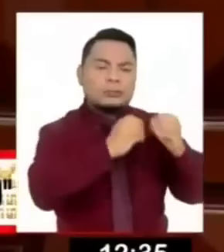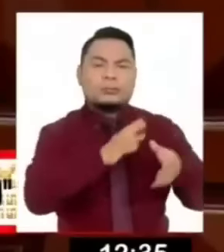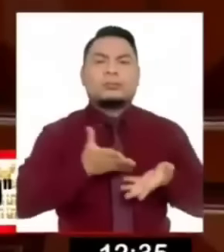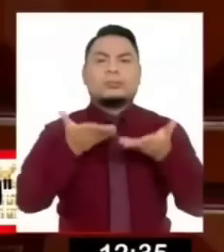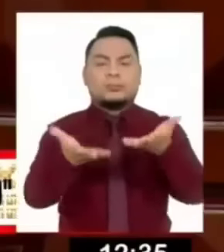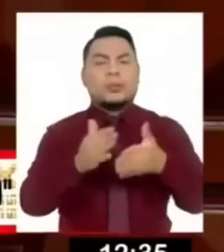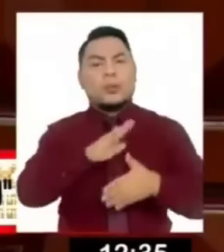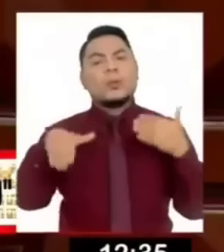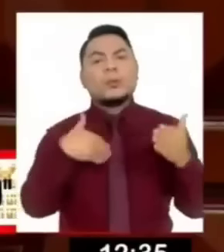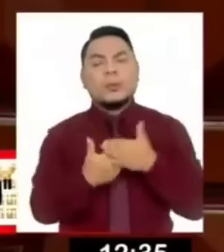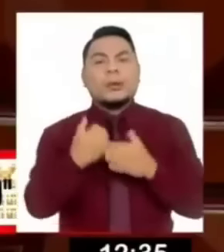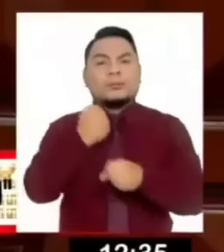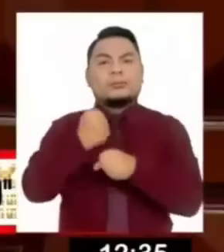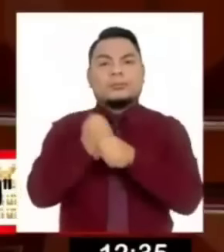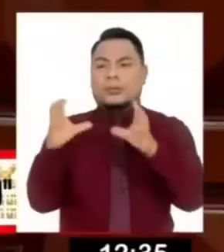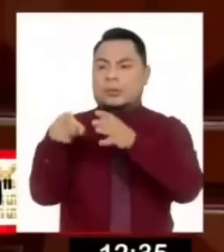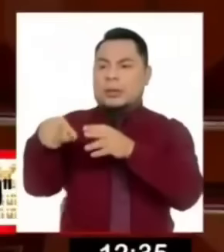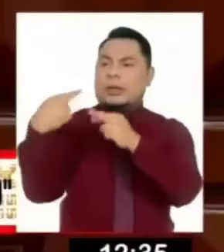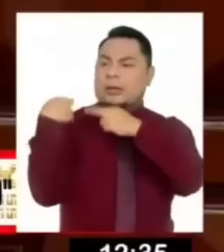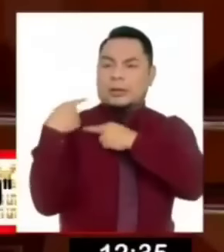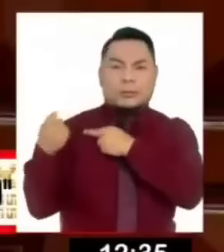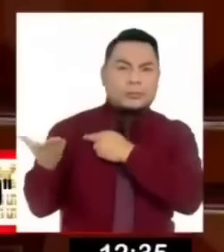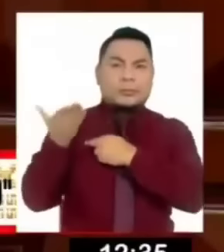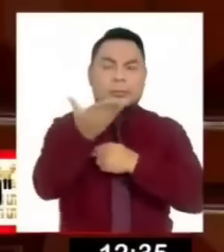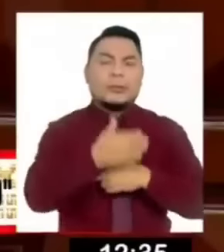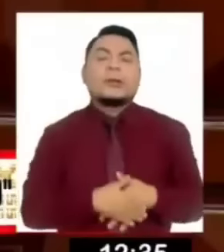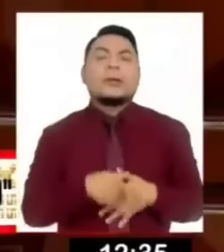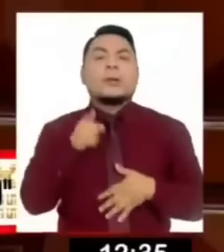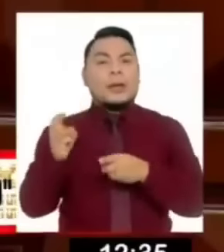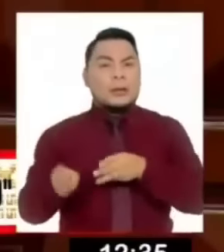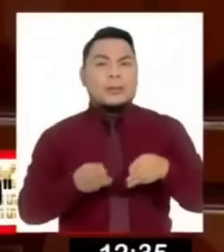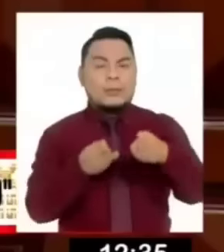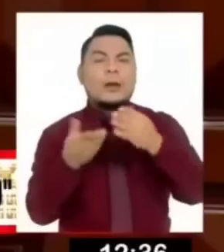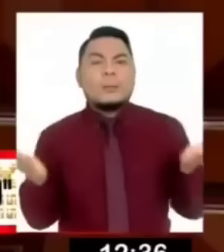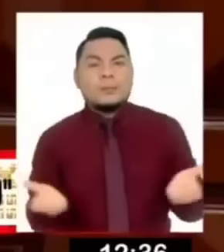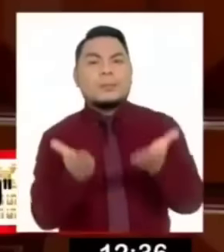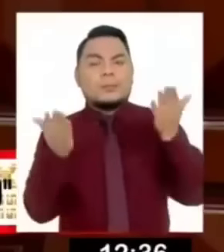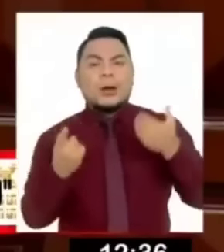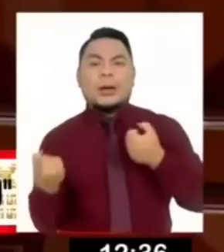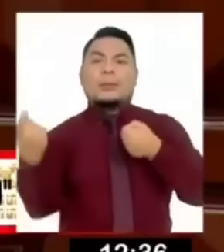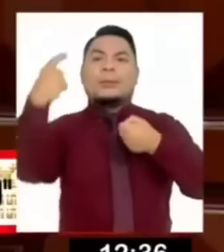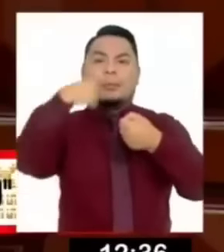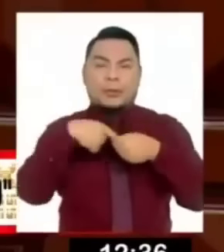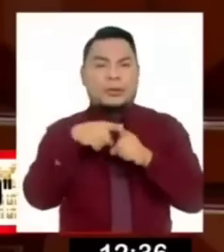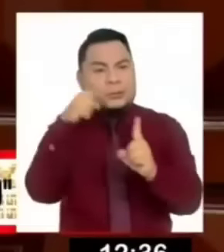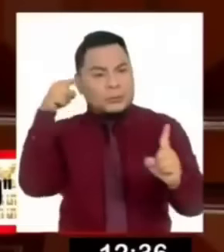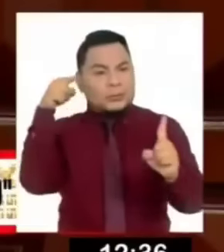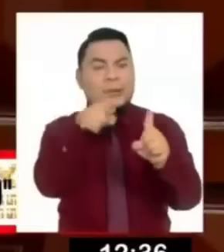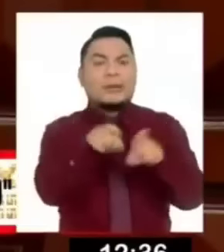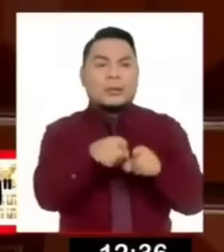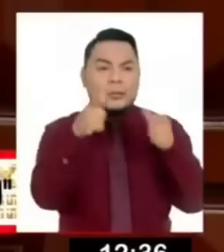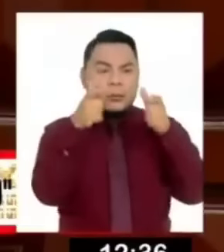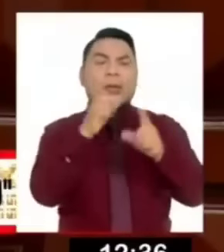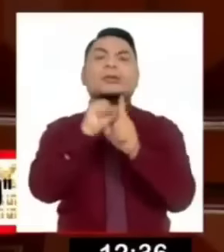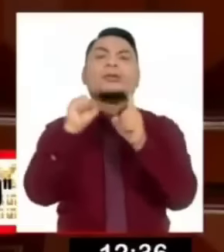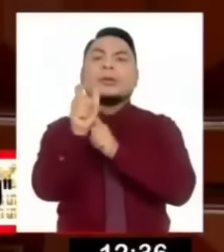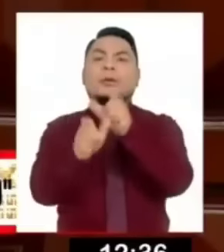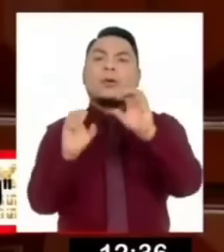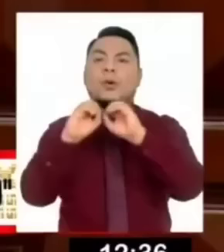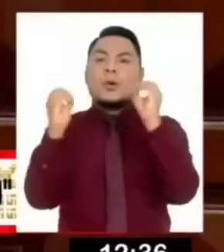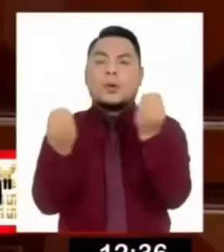través de los núcleos ejecutores, como un mecanismo para promover la participación directa y vigilante de la sociedad